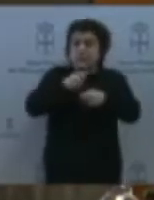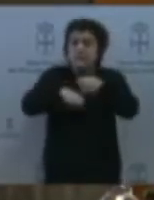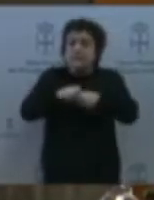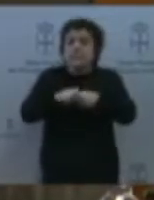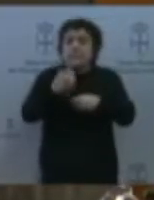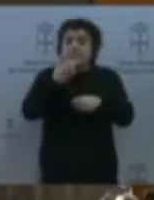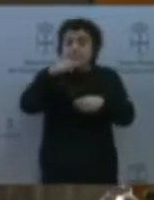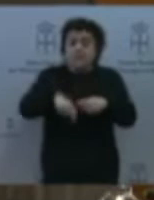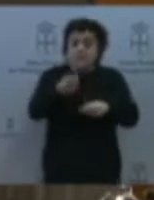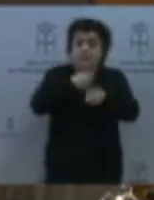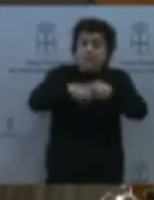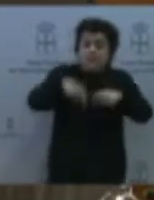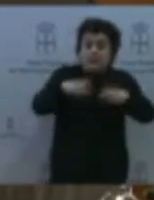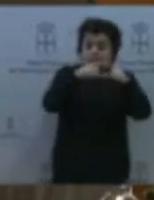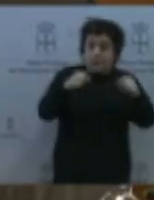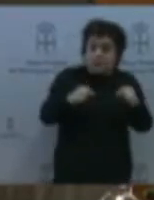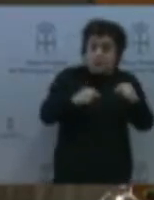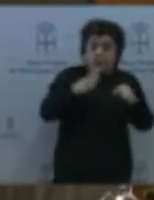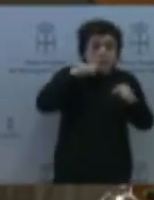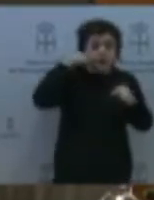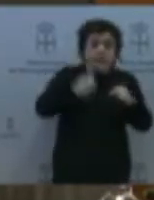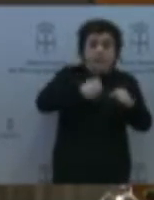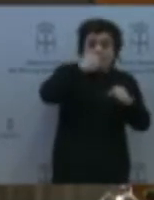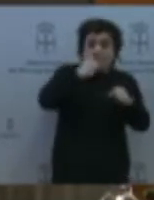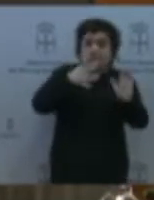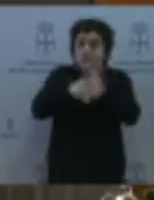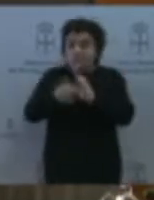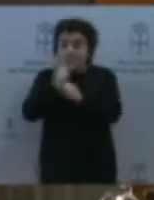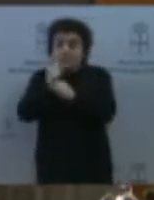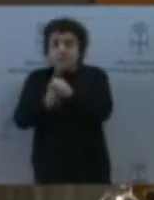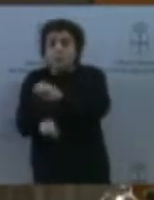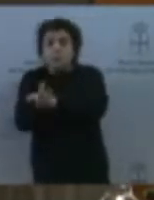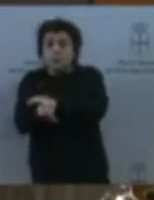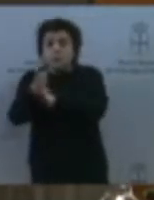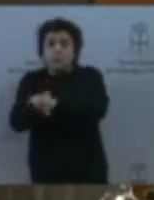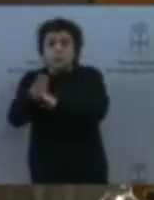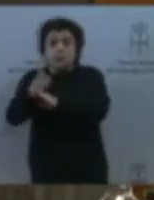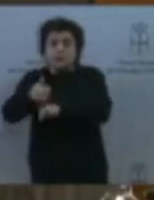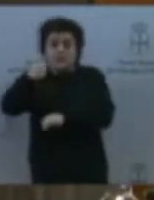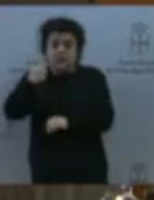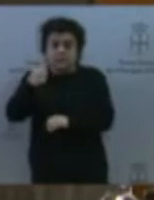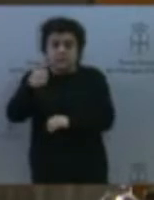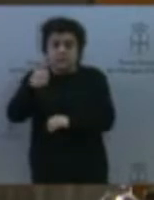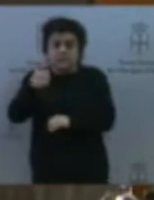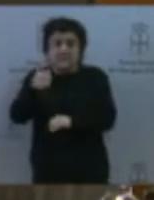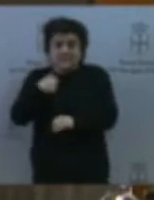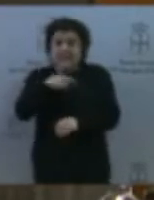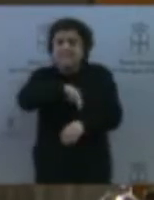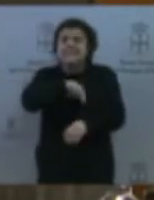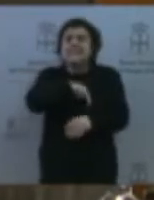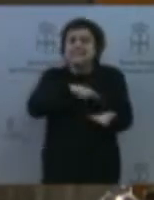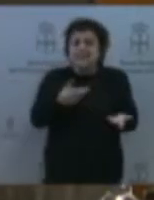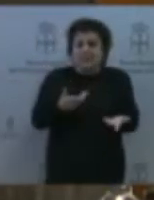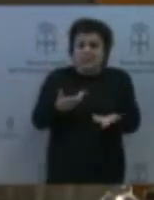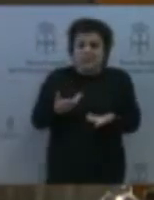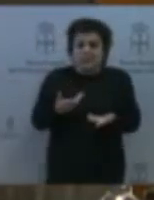Asturias, más empleo va a generar y a la vez más empleo se va a destruir en el comercio local. Esa es la paradoja que llevó, por ejemplo, a la alcaldesa de